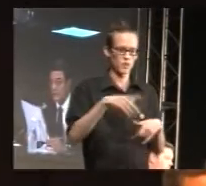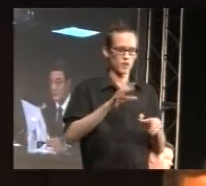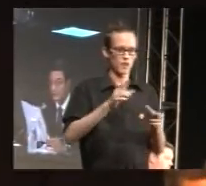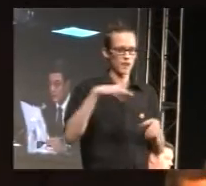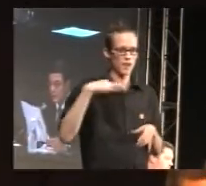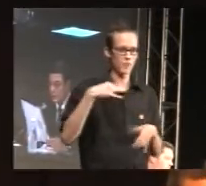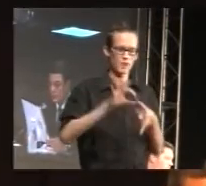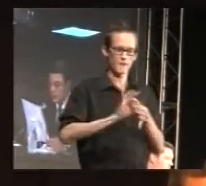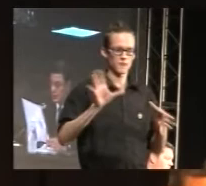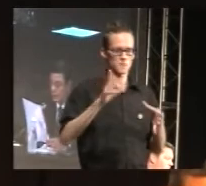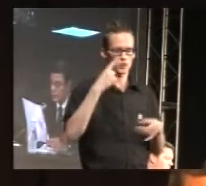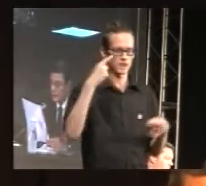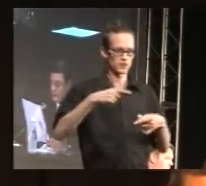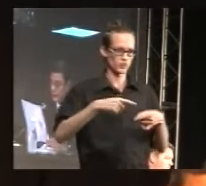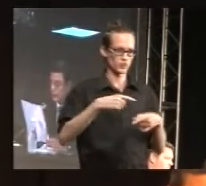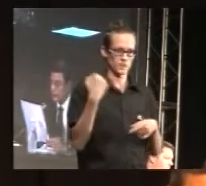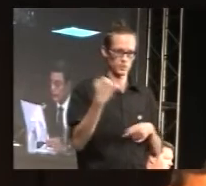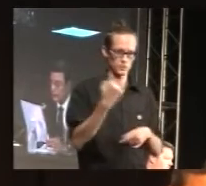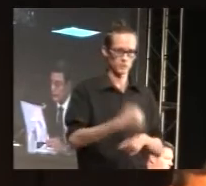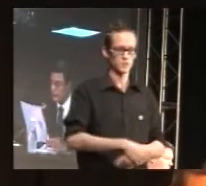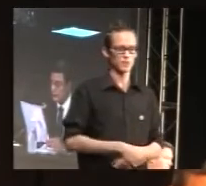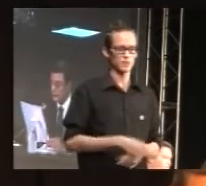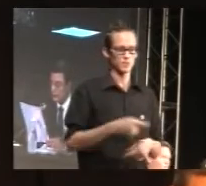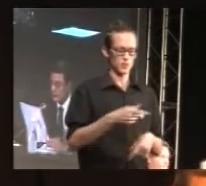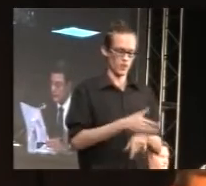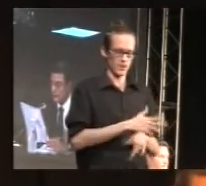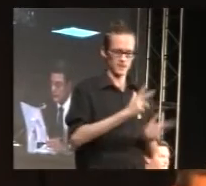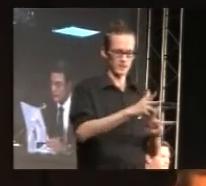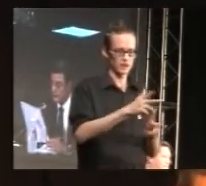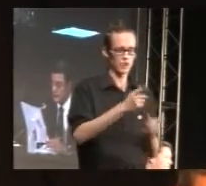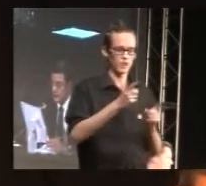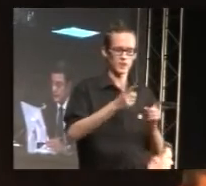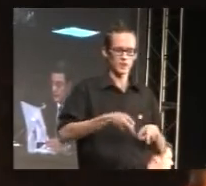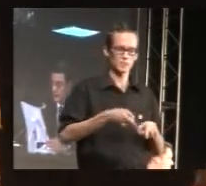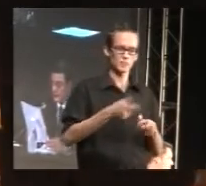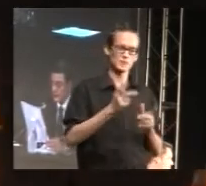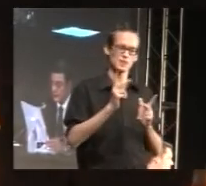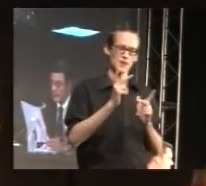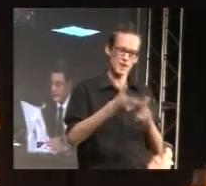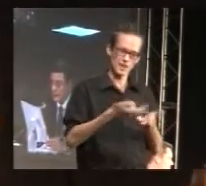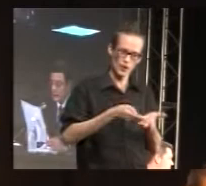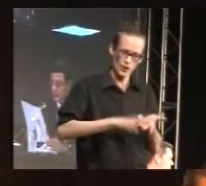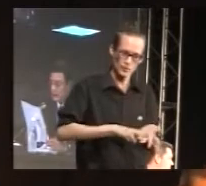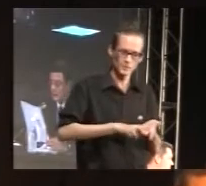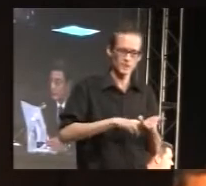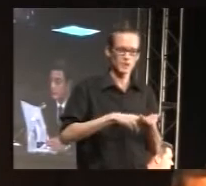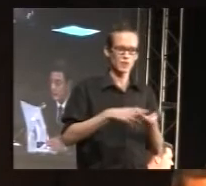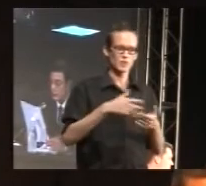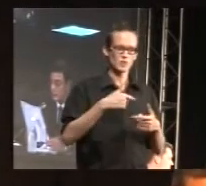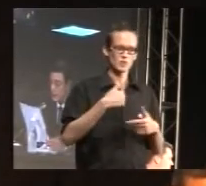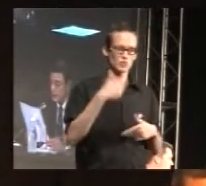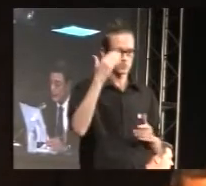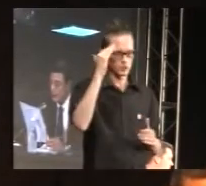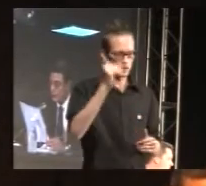e institucional. Por lo antes expuesto, aprovecho la oportunidad para reiterarle las seguridades de mi permanente